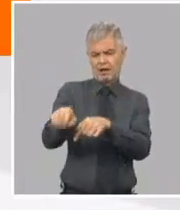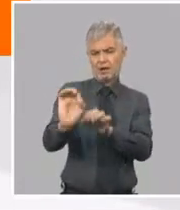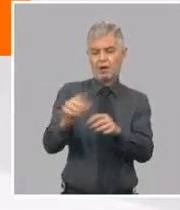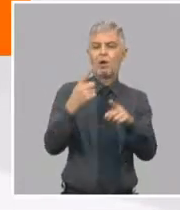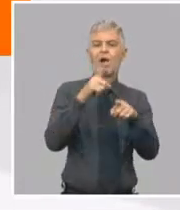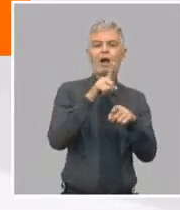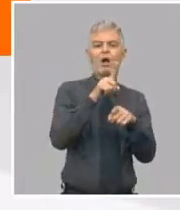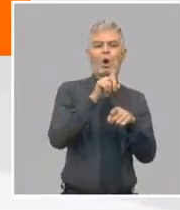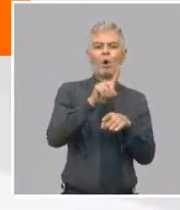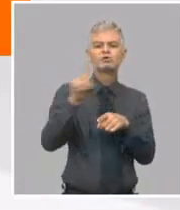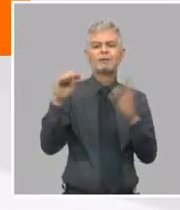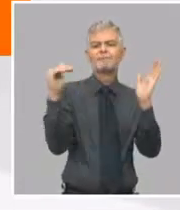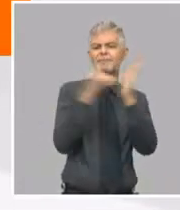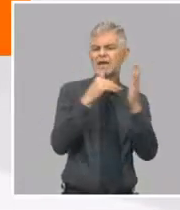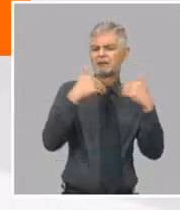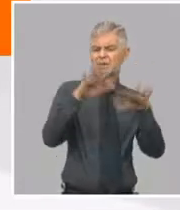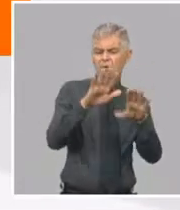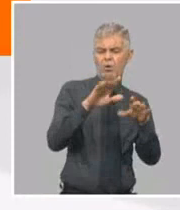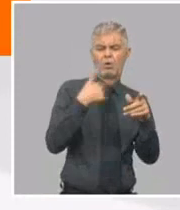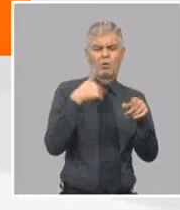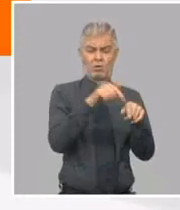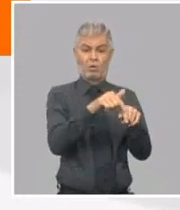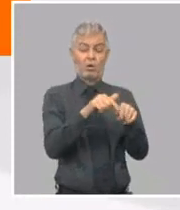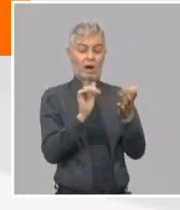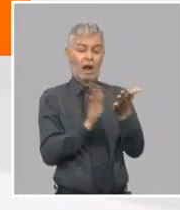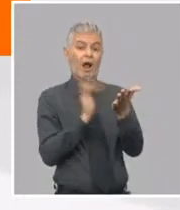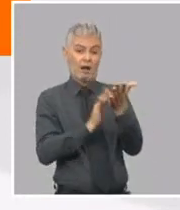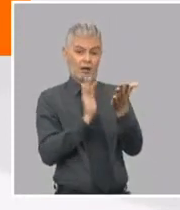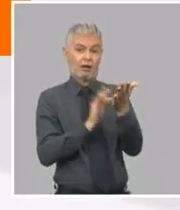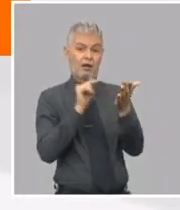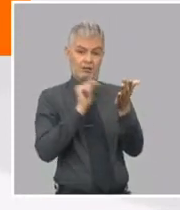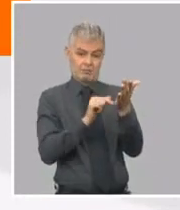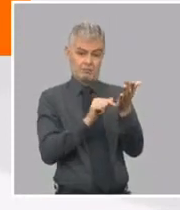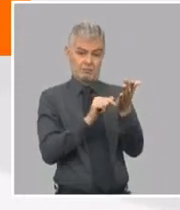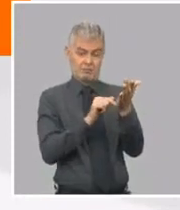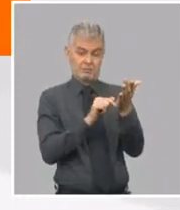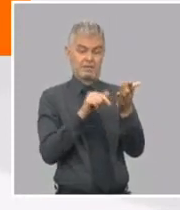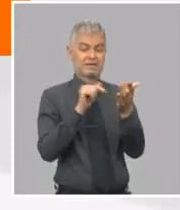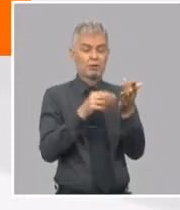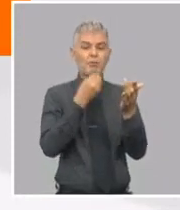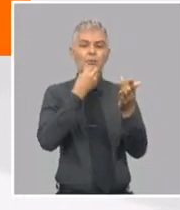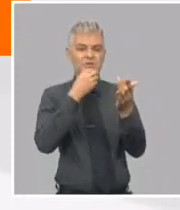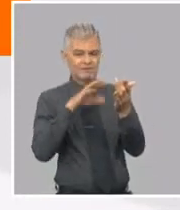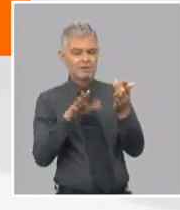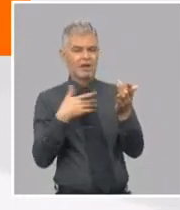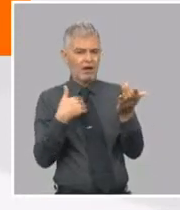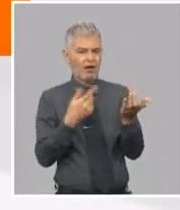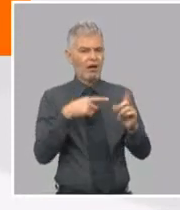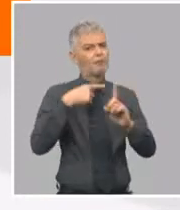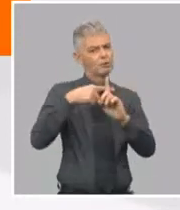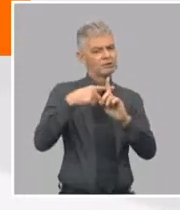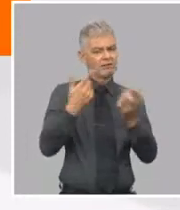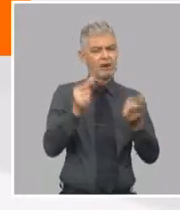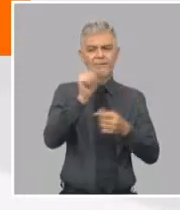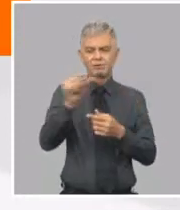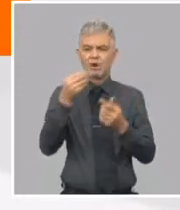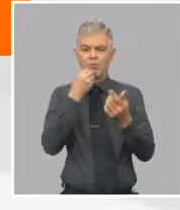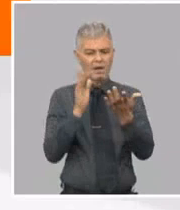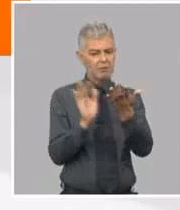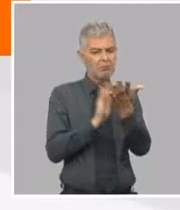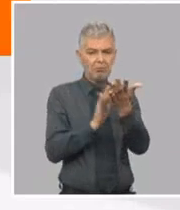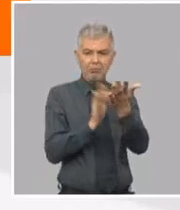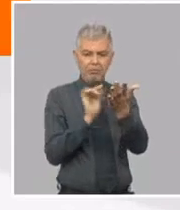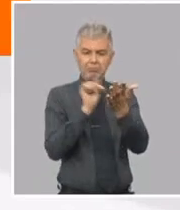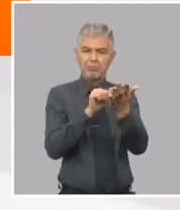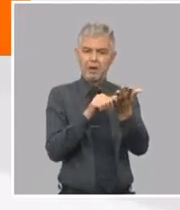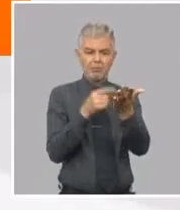pk hay que decir que la pk constituye una opción favorable a las personas pueden acceder y adquirir los pasajes